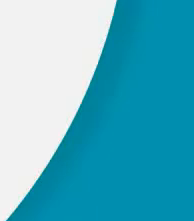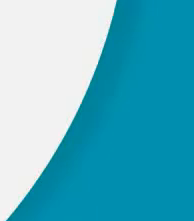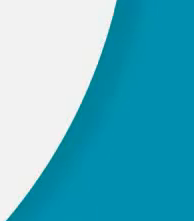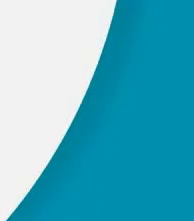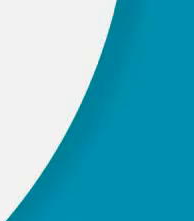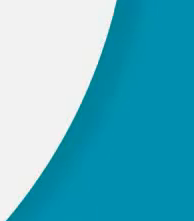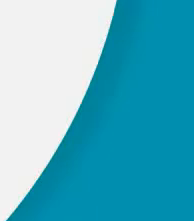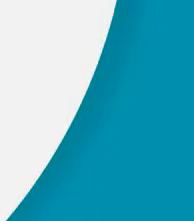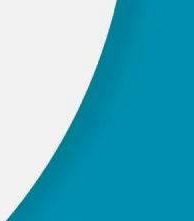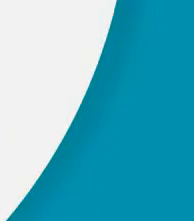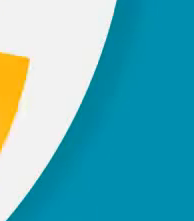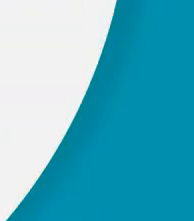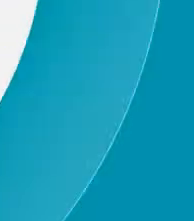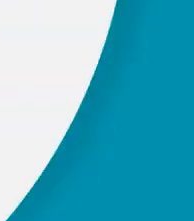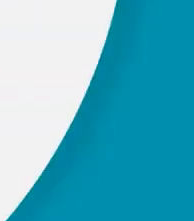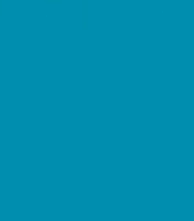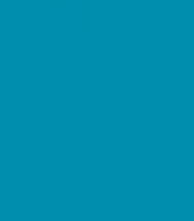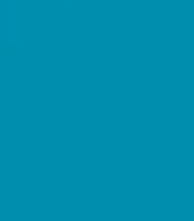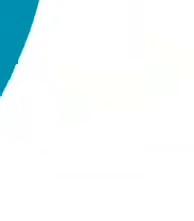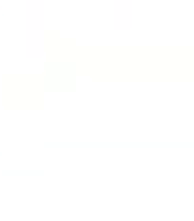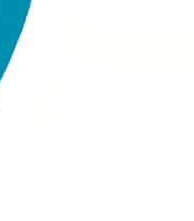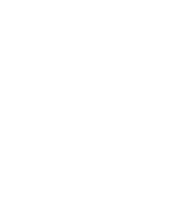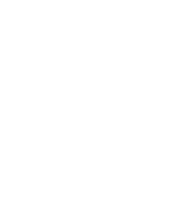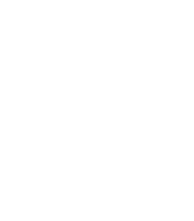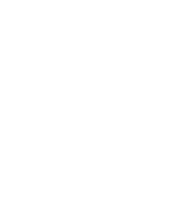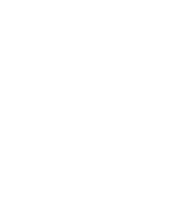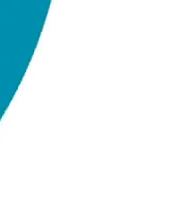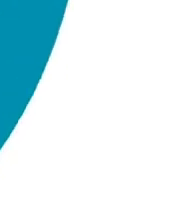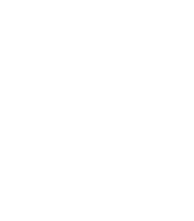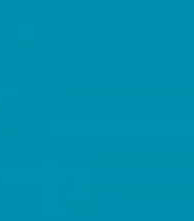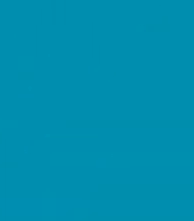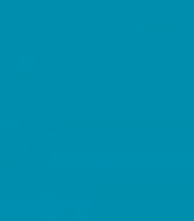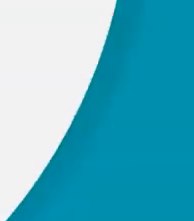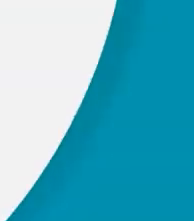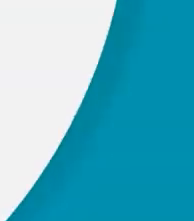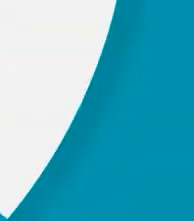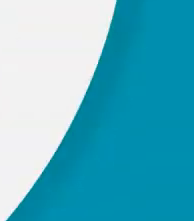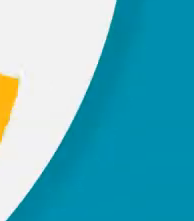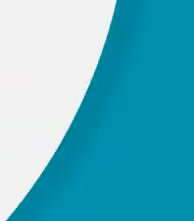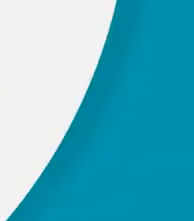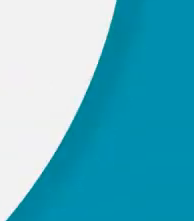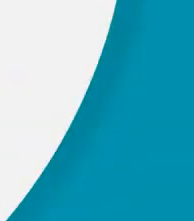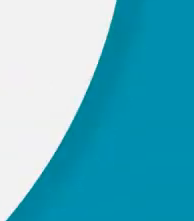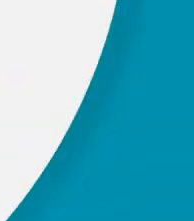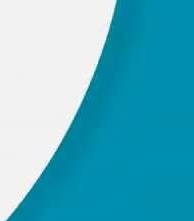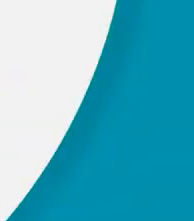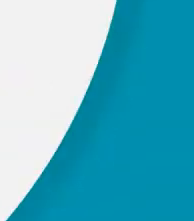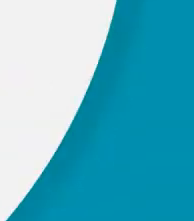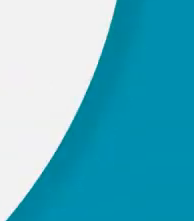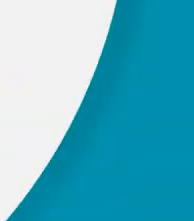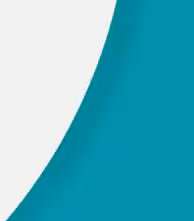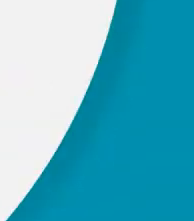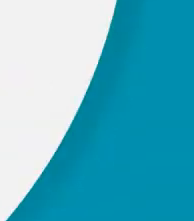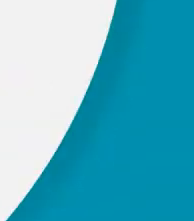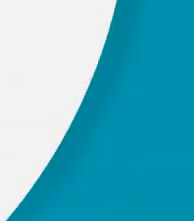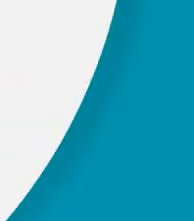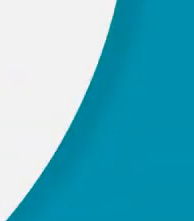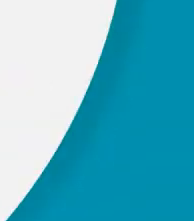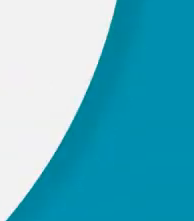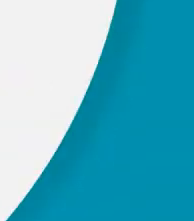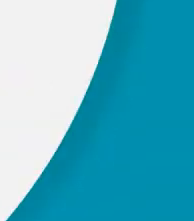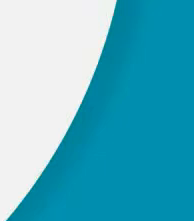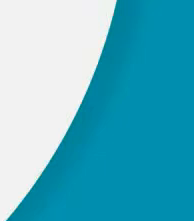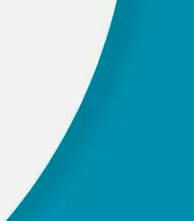hecho por cada uno de esos elementos. En Canacintra, como sector empresarial, reconocemos el labor de los policías. Es la base para tener confianza